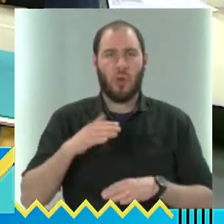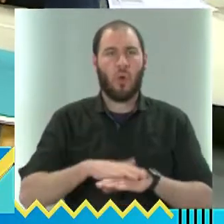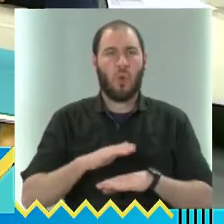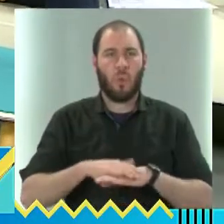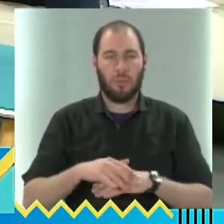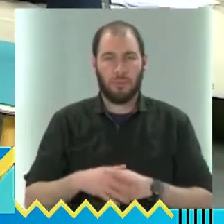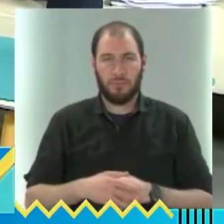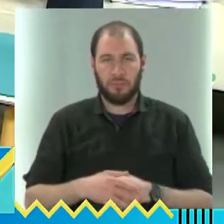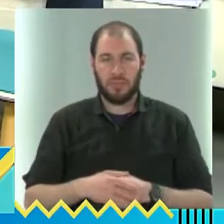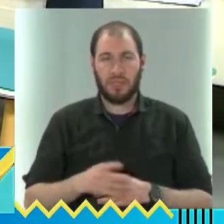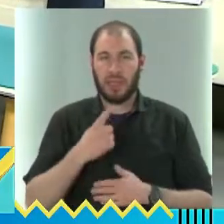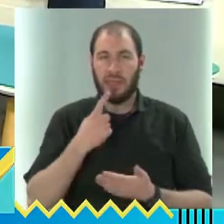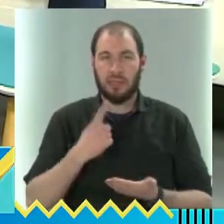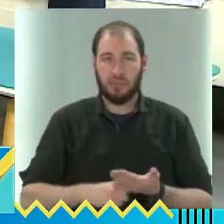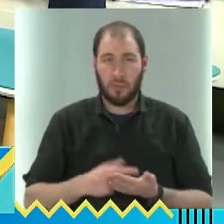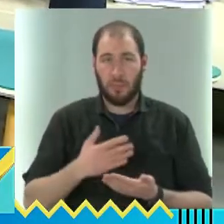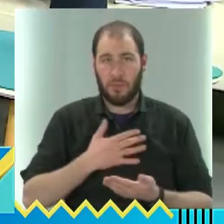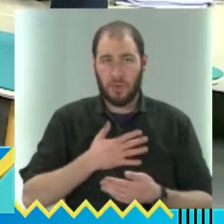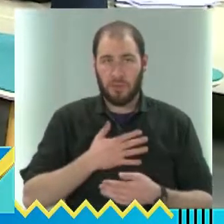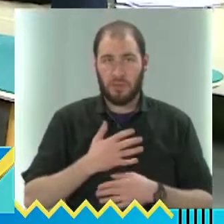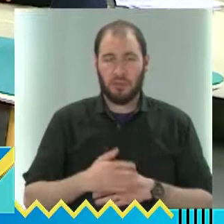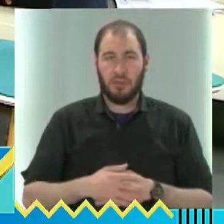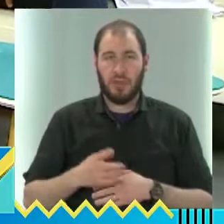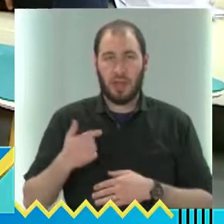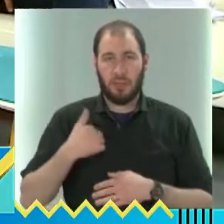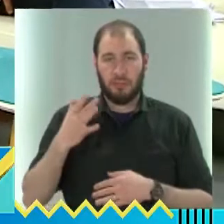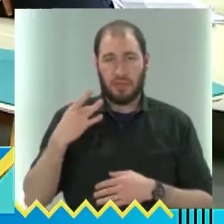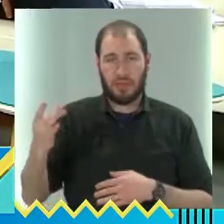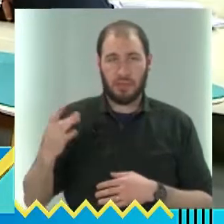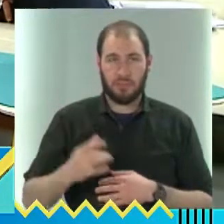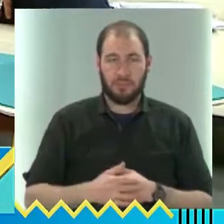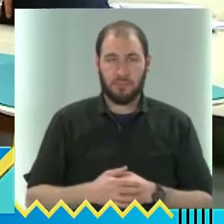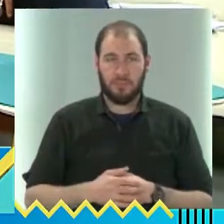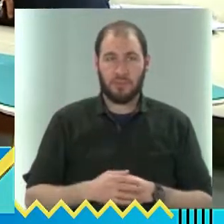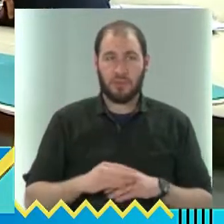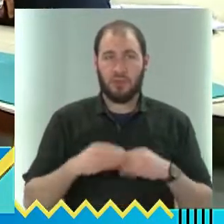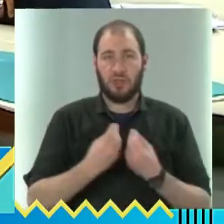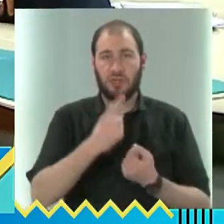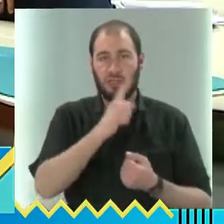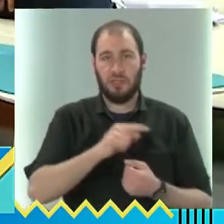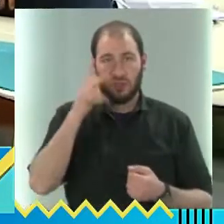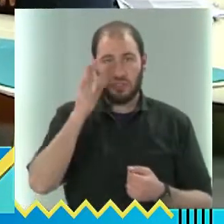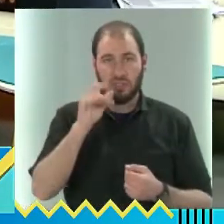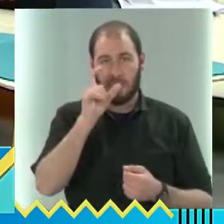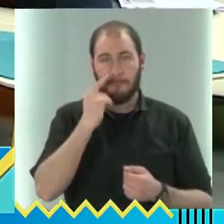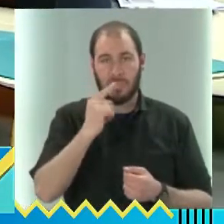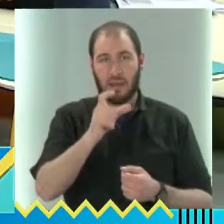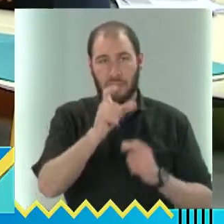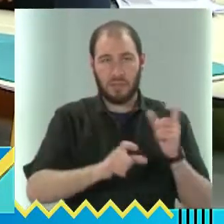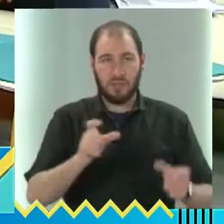como decisión propia. A mí me eligieron más de 180.000